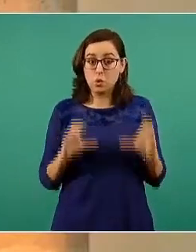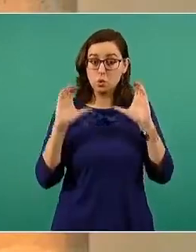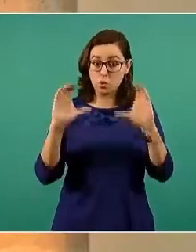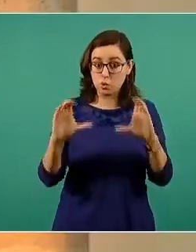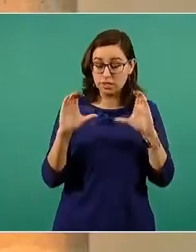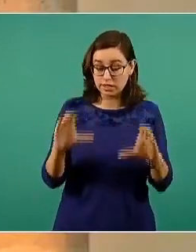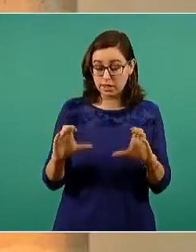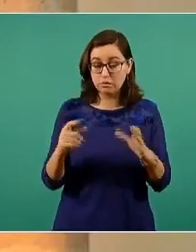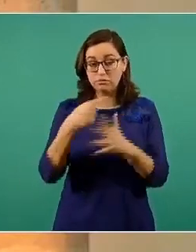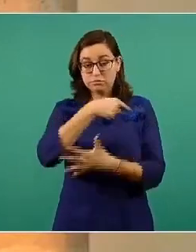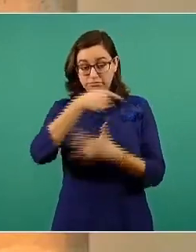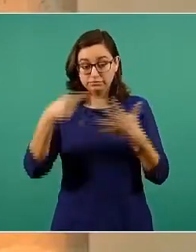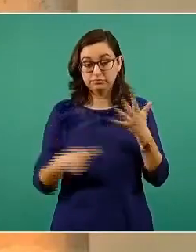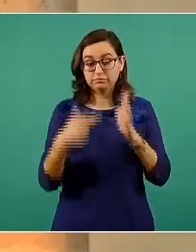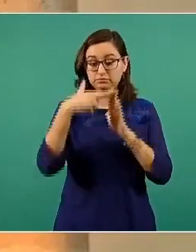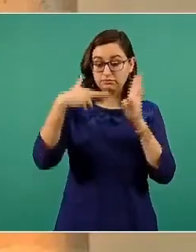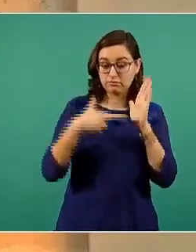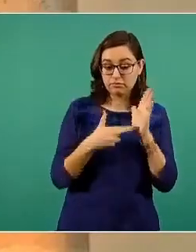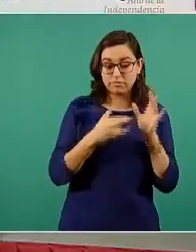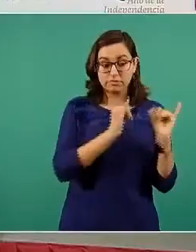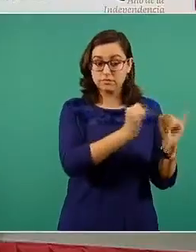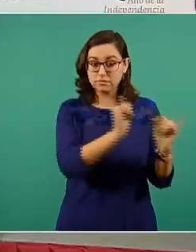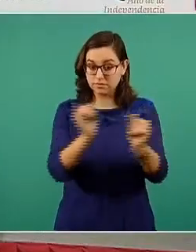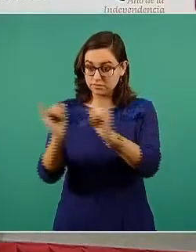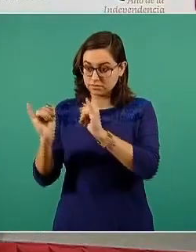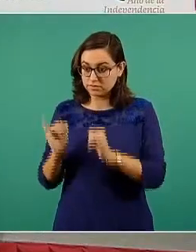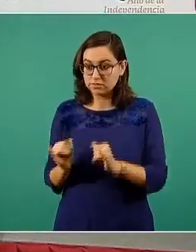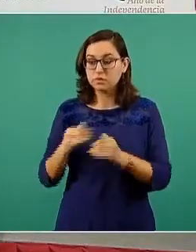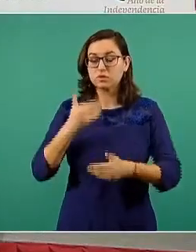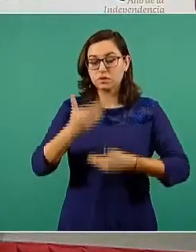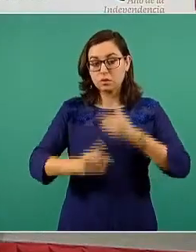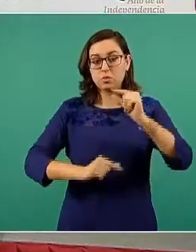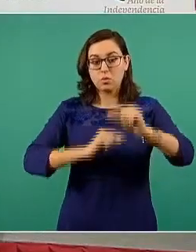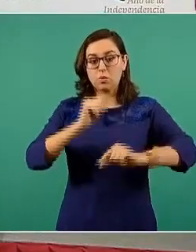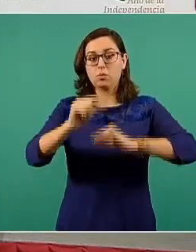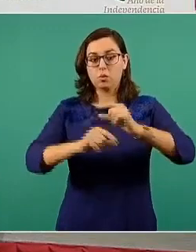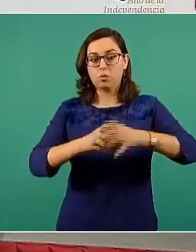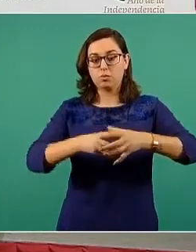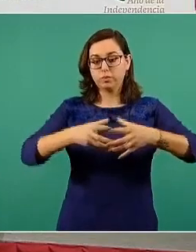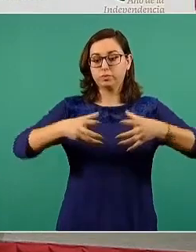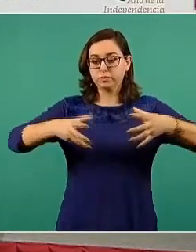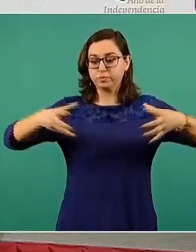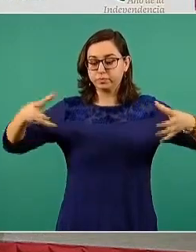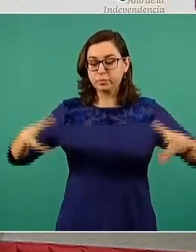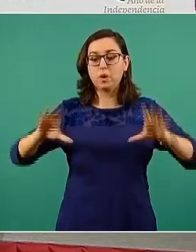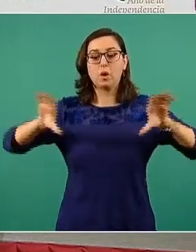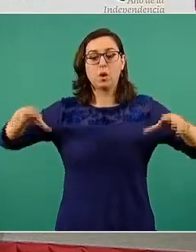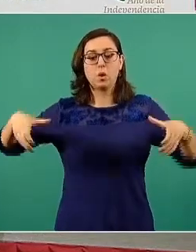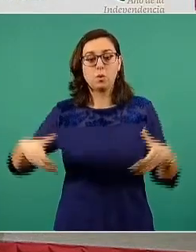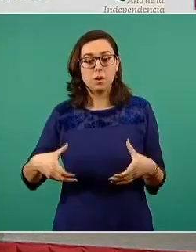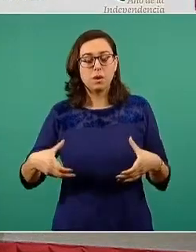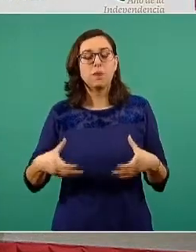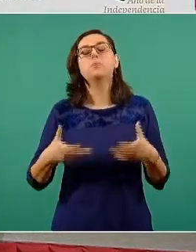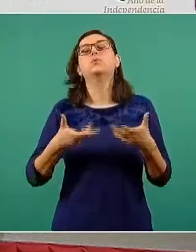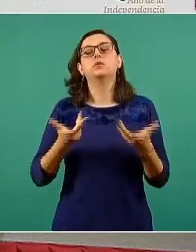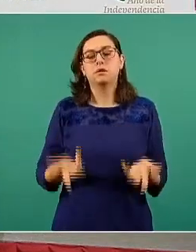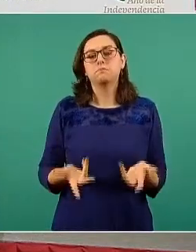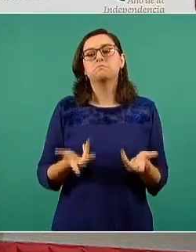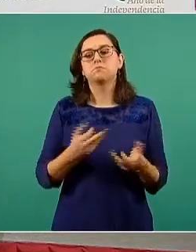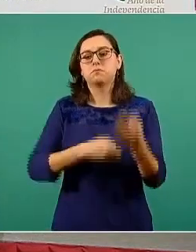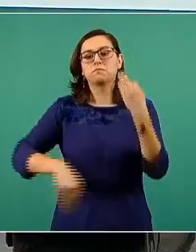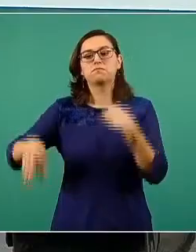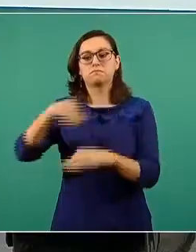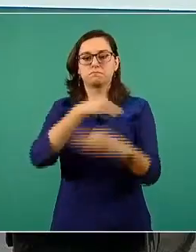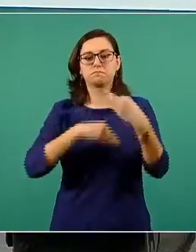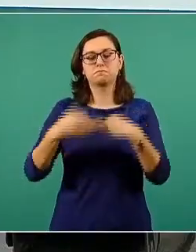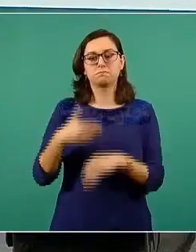manera personal, al hacerlos más y más personas cada vez, entonces esto se hace de manera colectiva, de manera comunitaria, y así